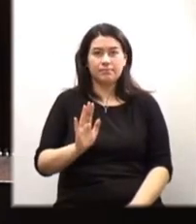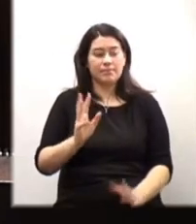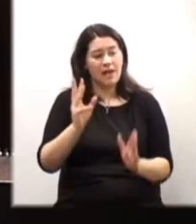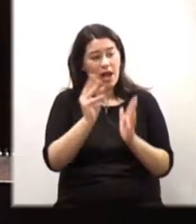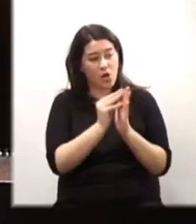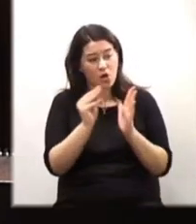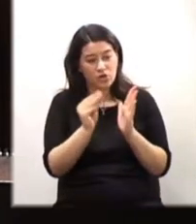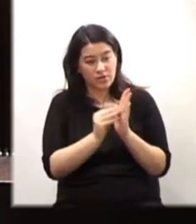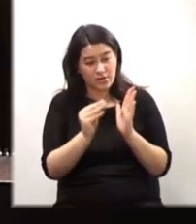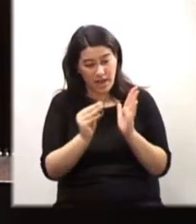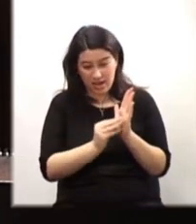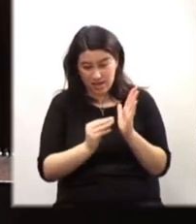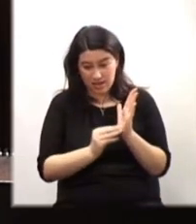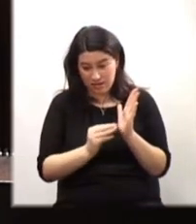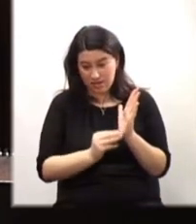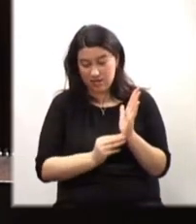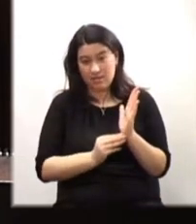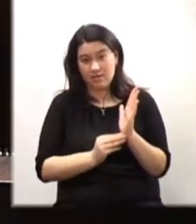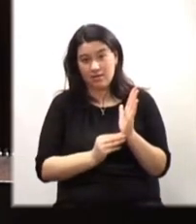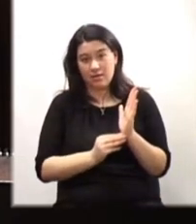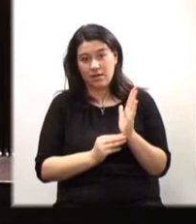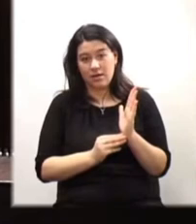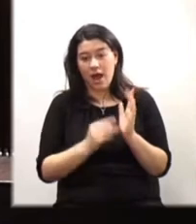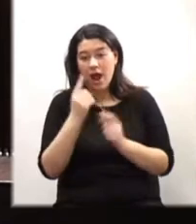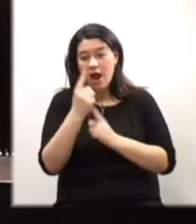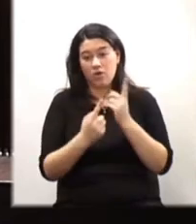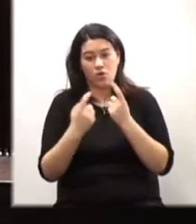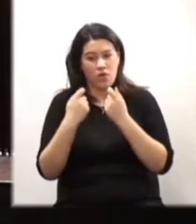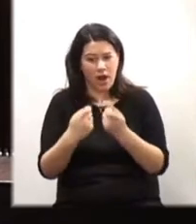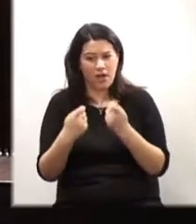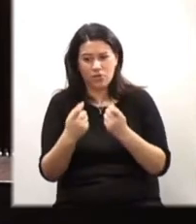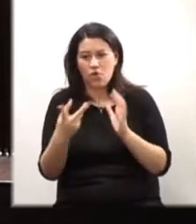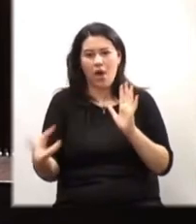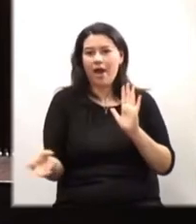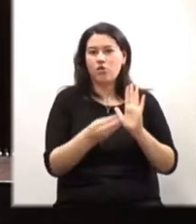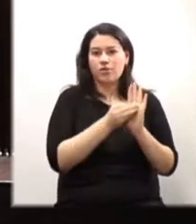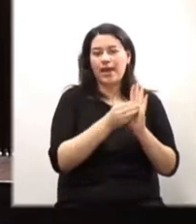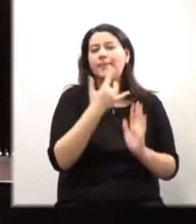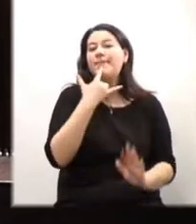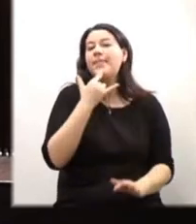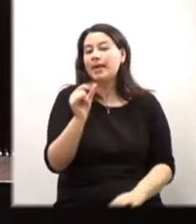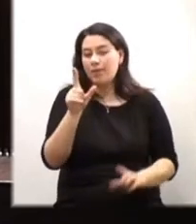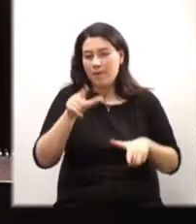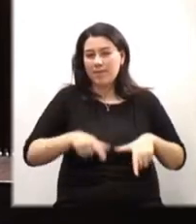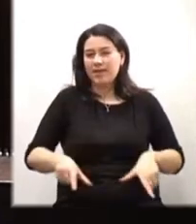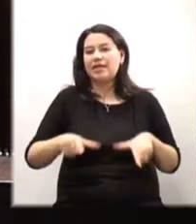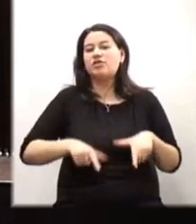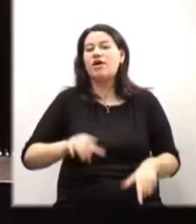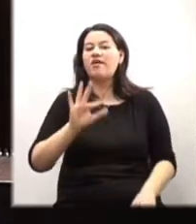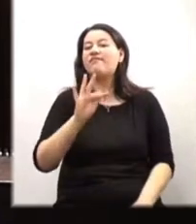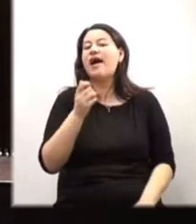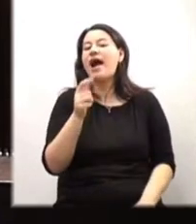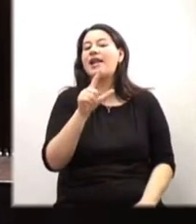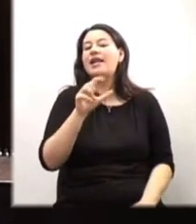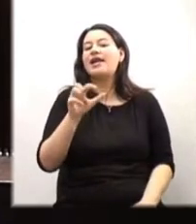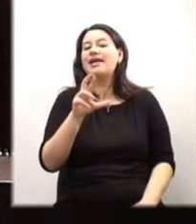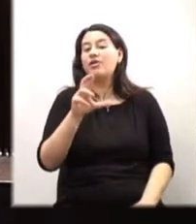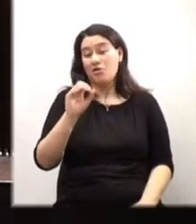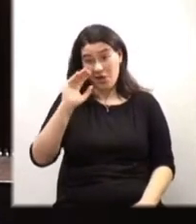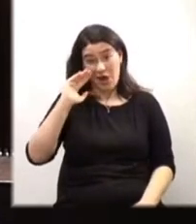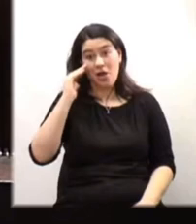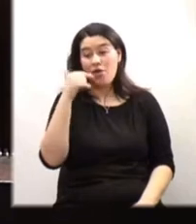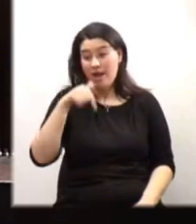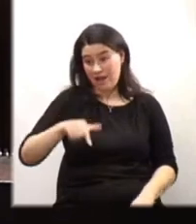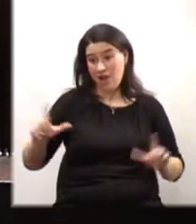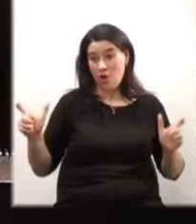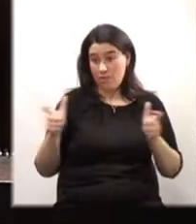registra las cosas de tal manera que parte del gasto no lo computa. Entonces, por ejemplo, el ministro Falero reconoció en la